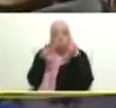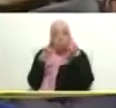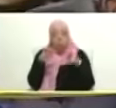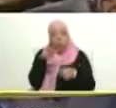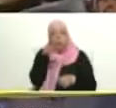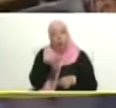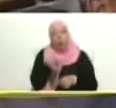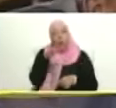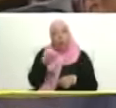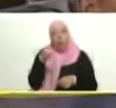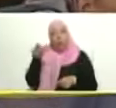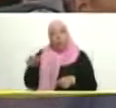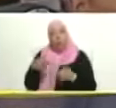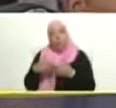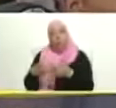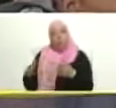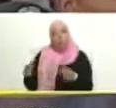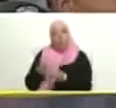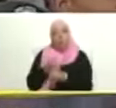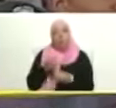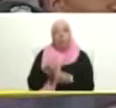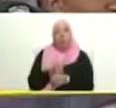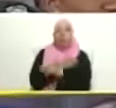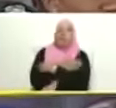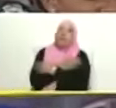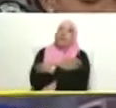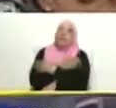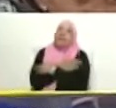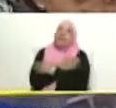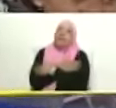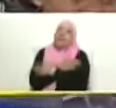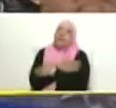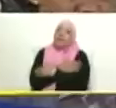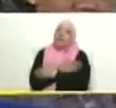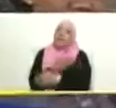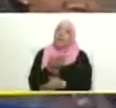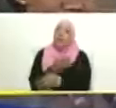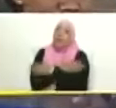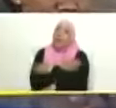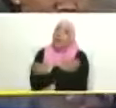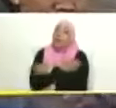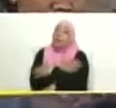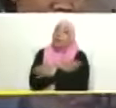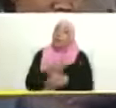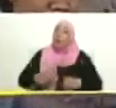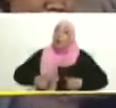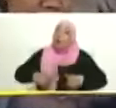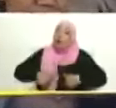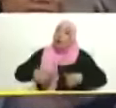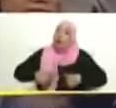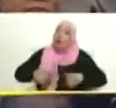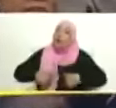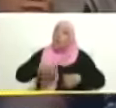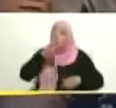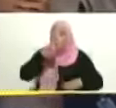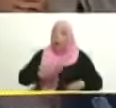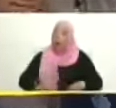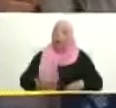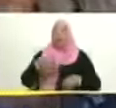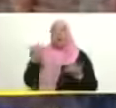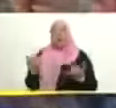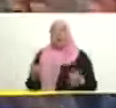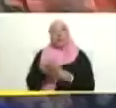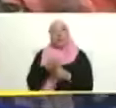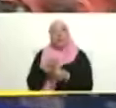la seguridad pública, desde aquí los felicitamos y le hacemos un reconocimiento a su esfuerzo. Vale la pena